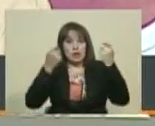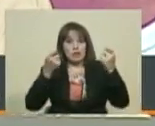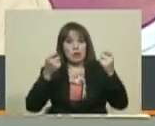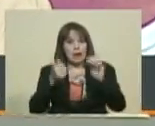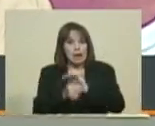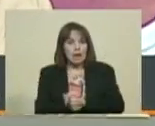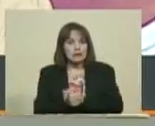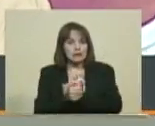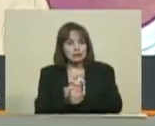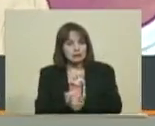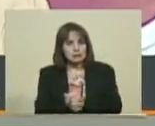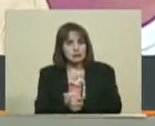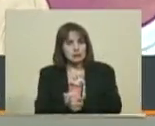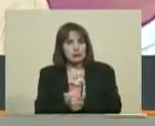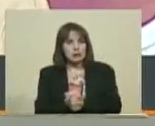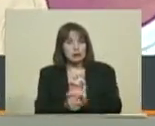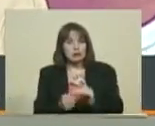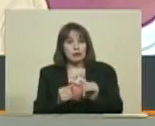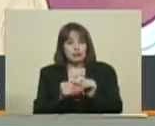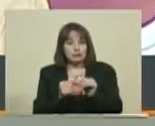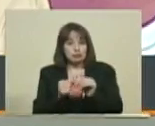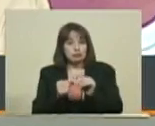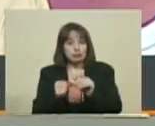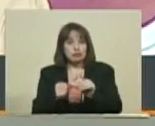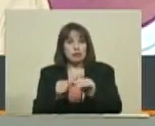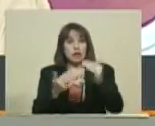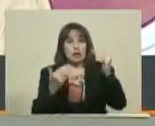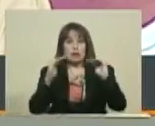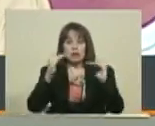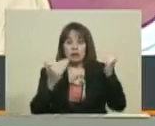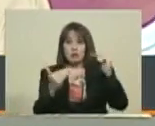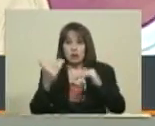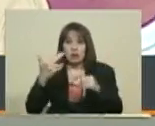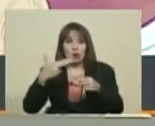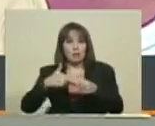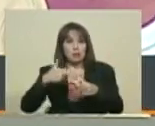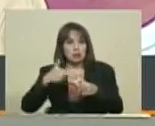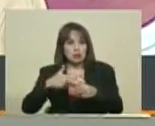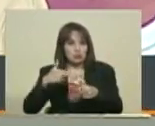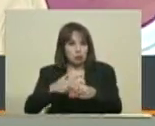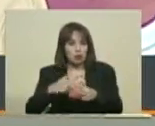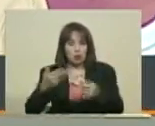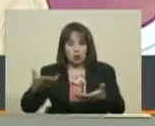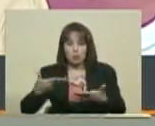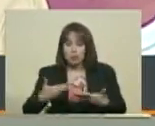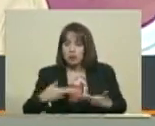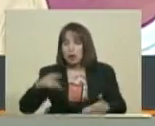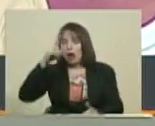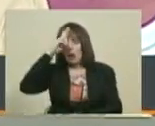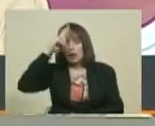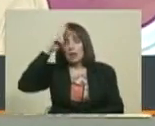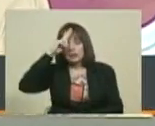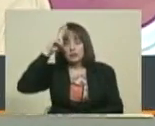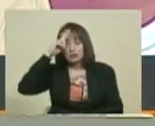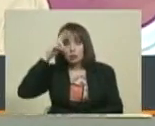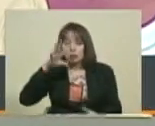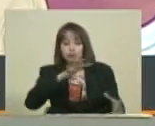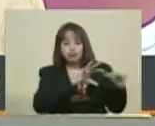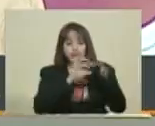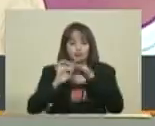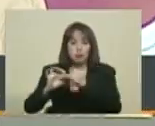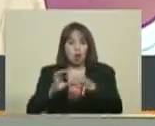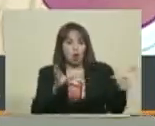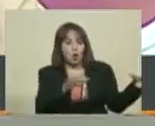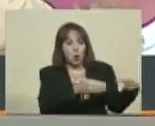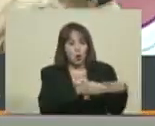lenta, sostenida y equilibrada de los precios petroleros que nos dieron la razón de la alianza entre